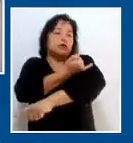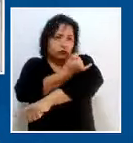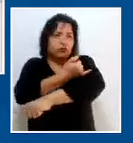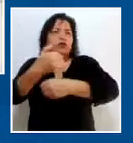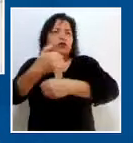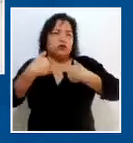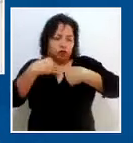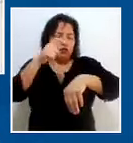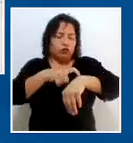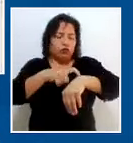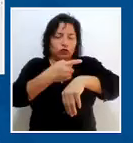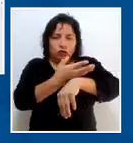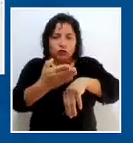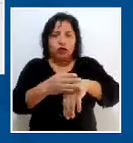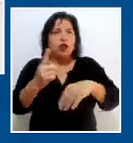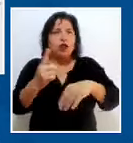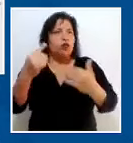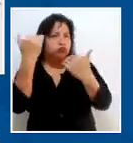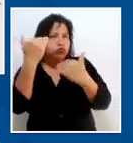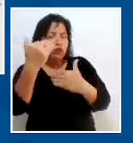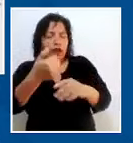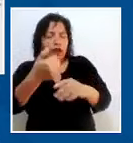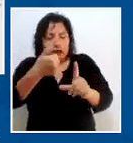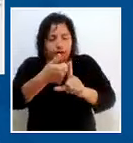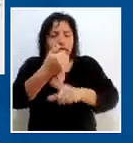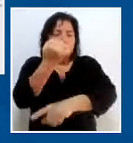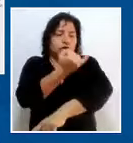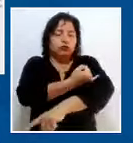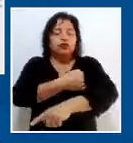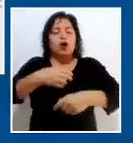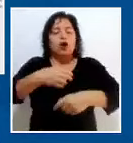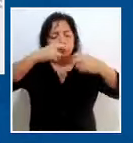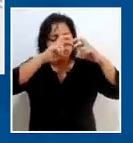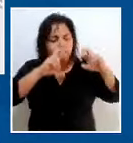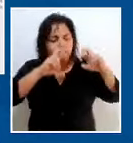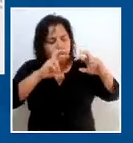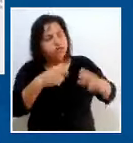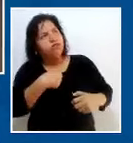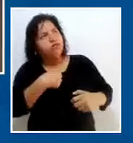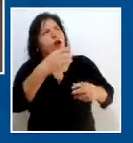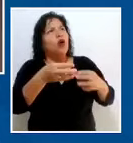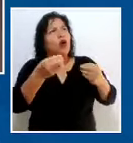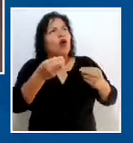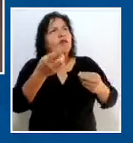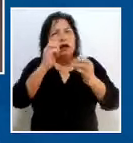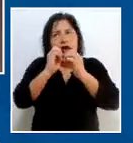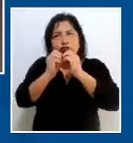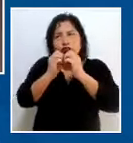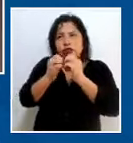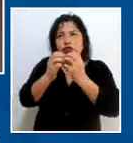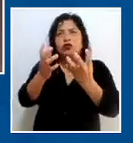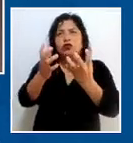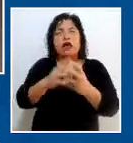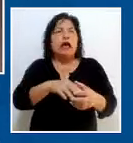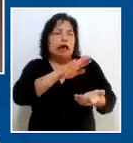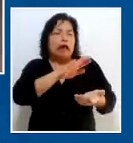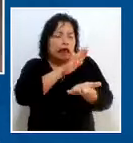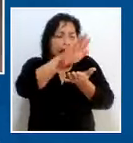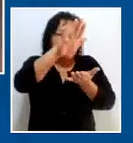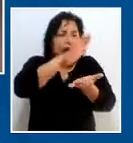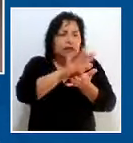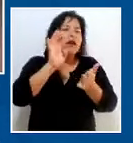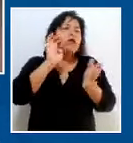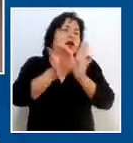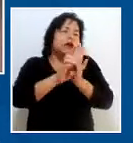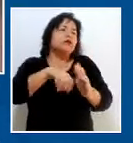límite temporal, sino que la propia entidad evalúa su situación y dice, bueno, para arreglar el escáner, por ejemplo, se va a demorar